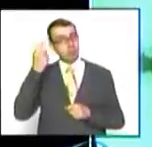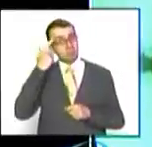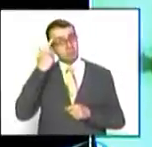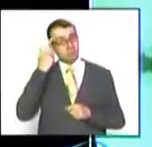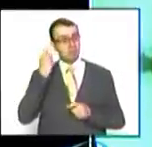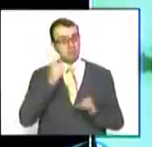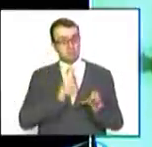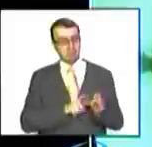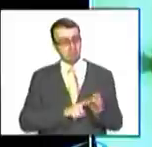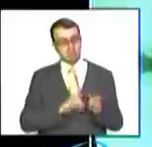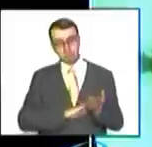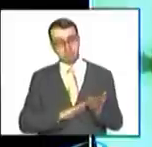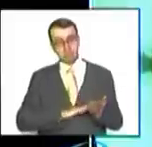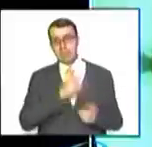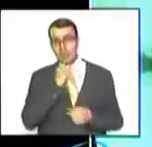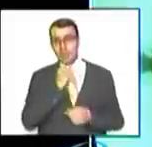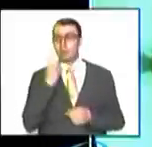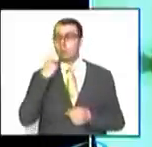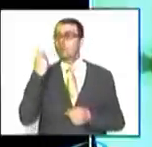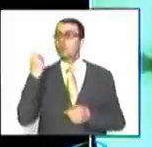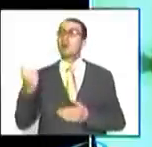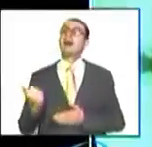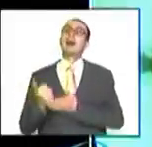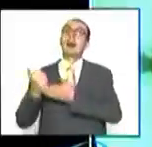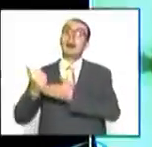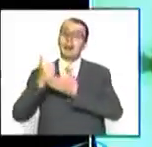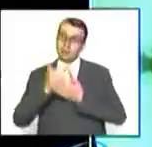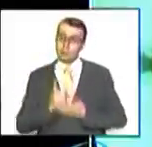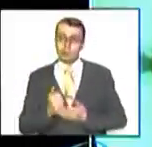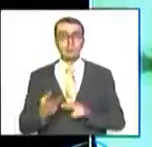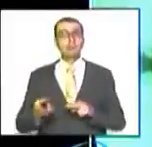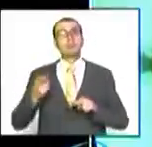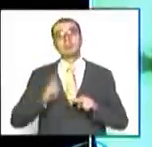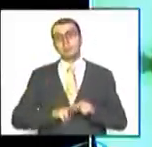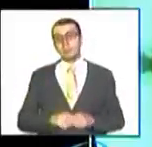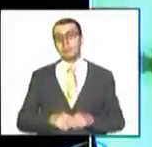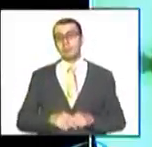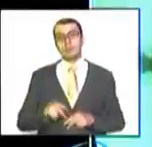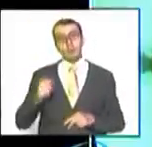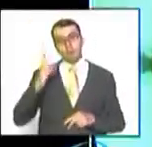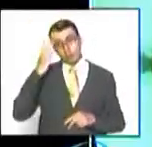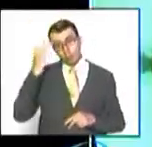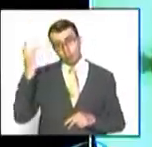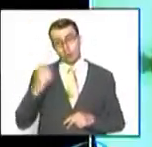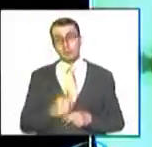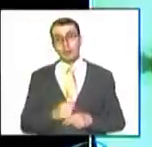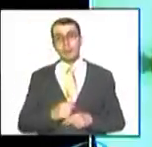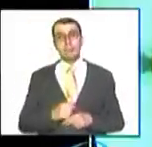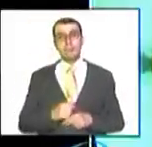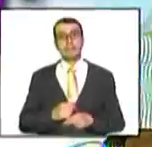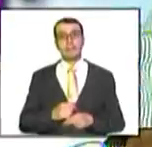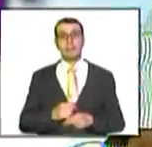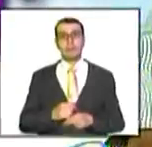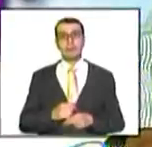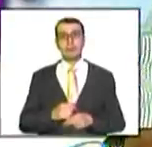dar. Entonces hay que buscar la ayuda. ¿Por qué? Porque hay que aplicarle una sustancia que libere